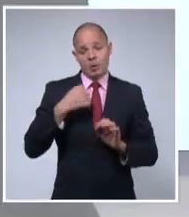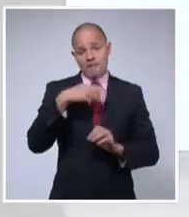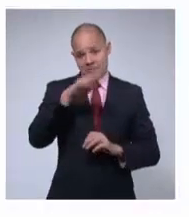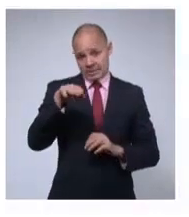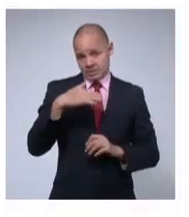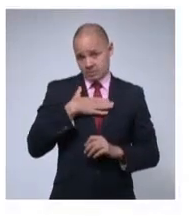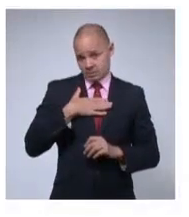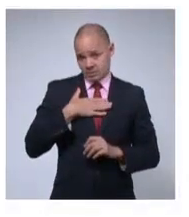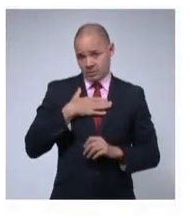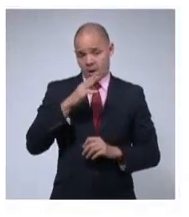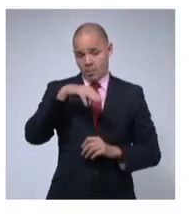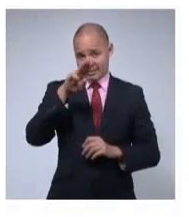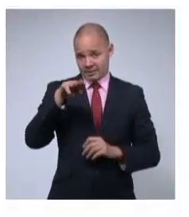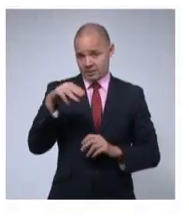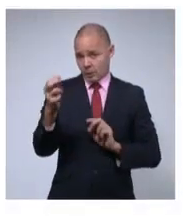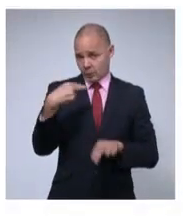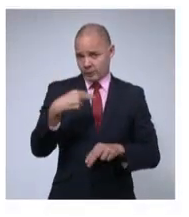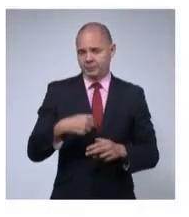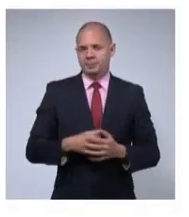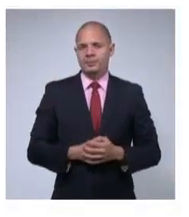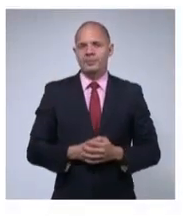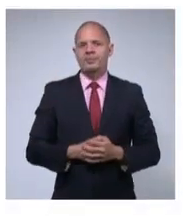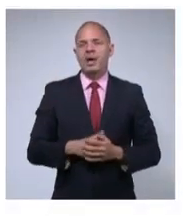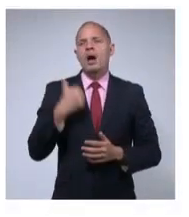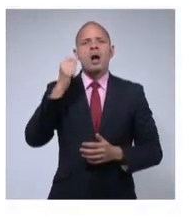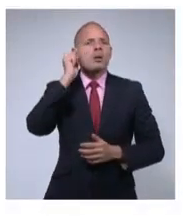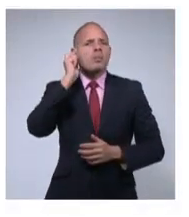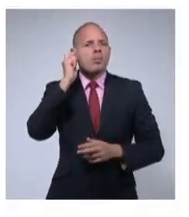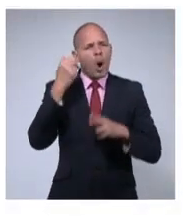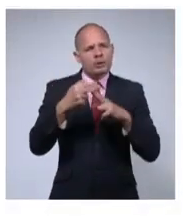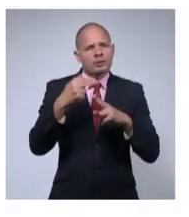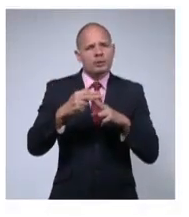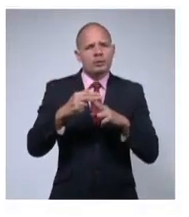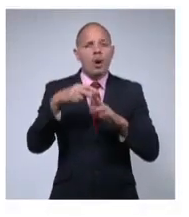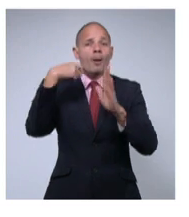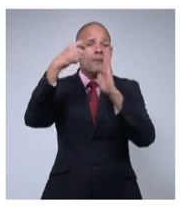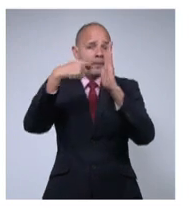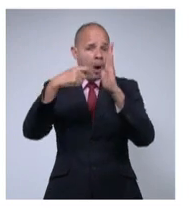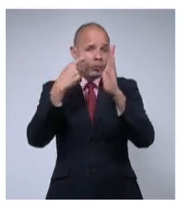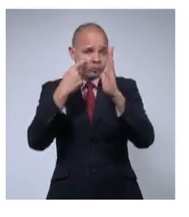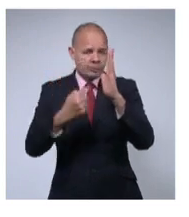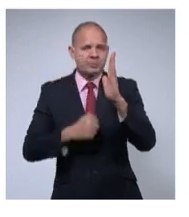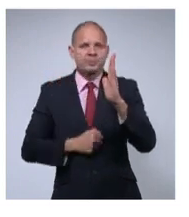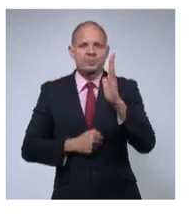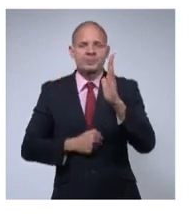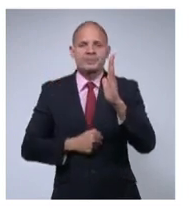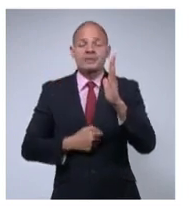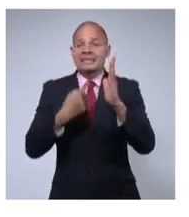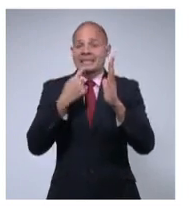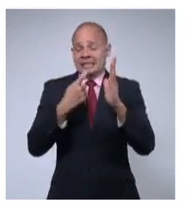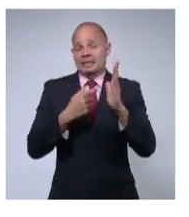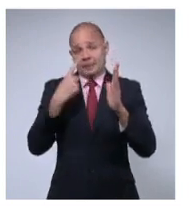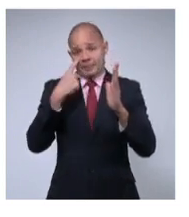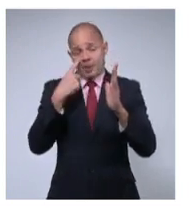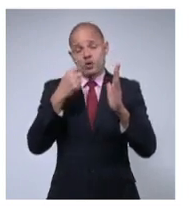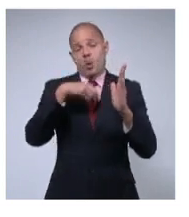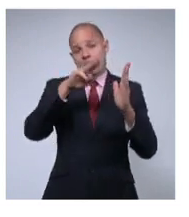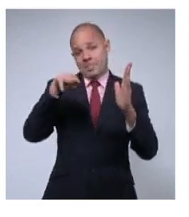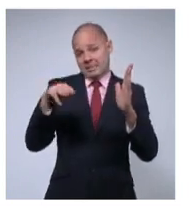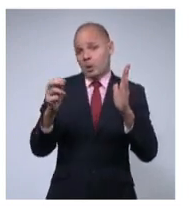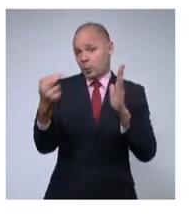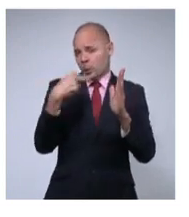Laura Ortega. Ella me escribe y además me pone un video. Y me dice, Humberto, lo contacto por esta vía porque me